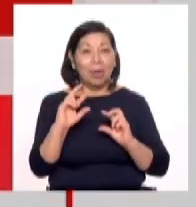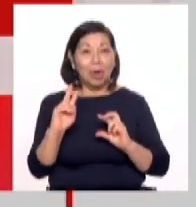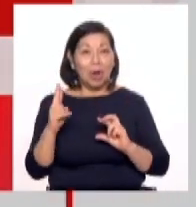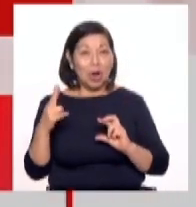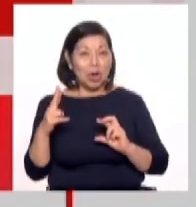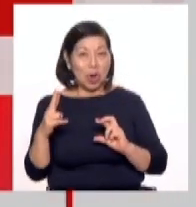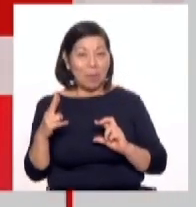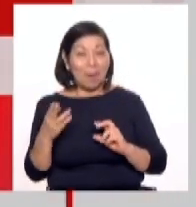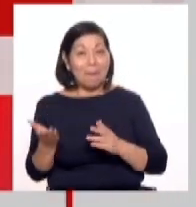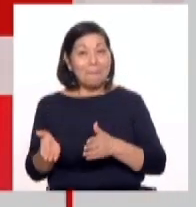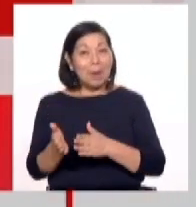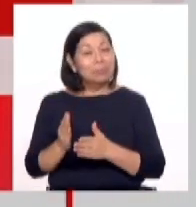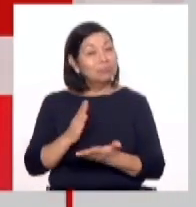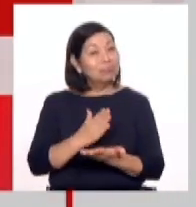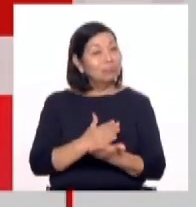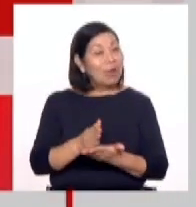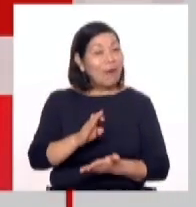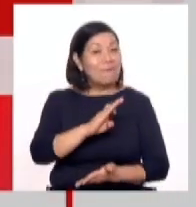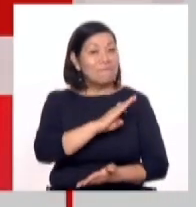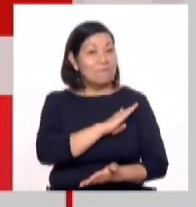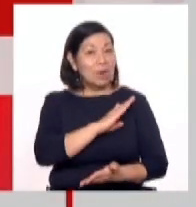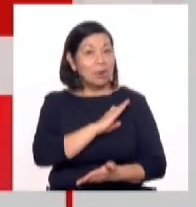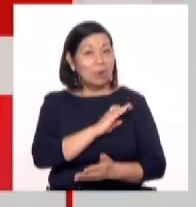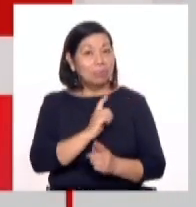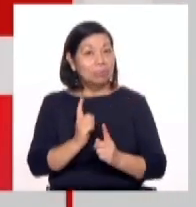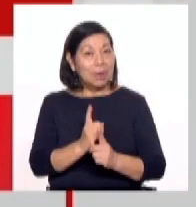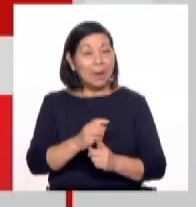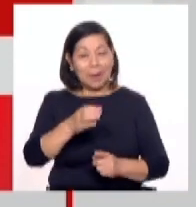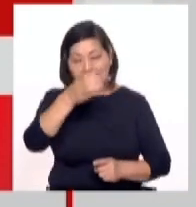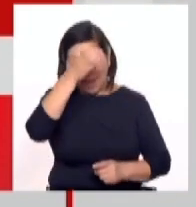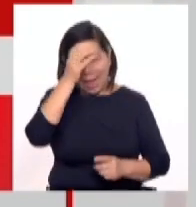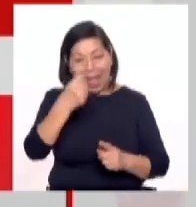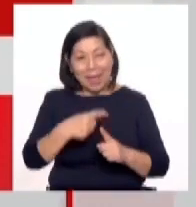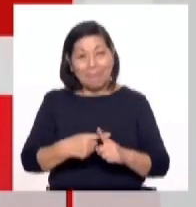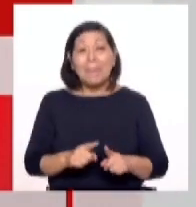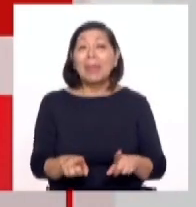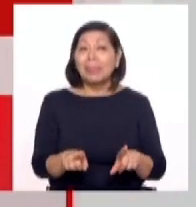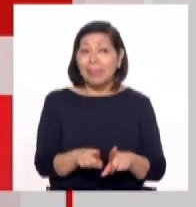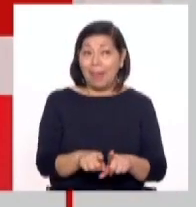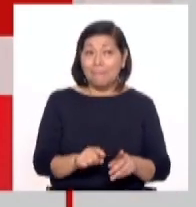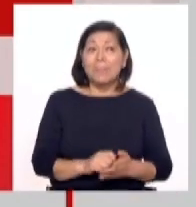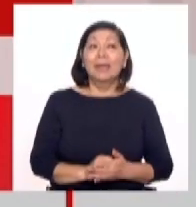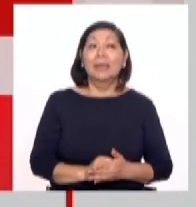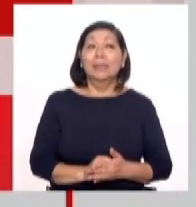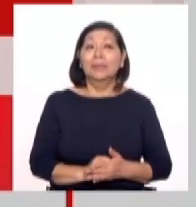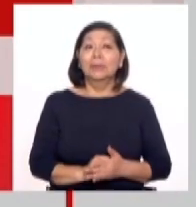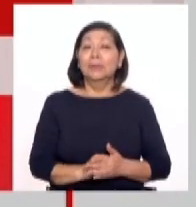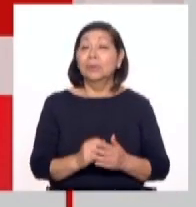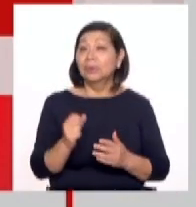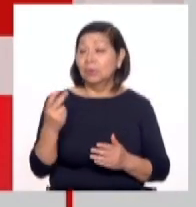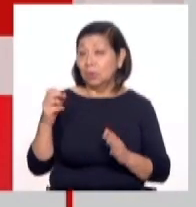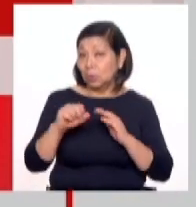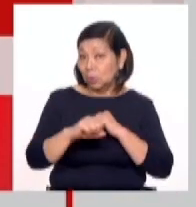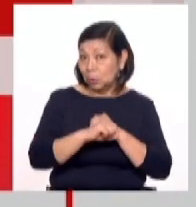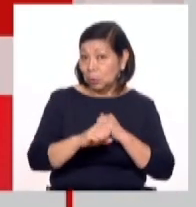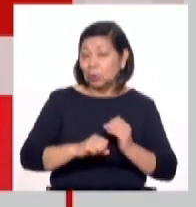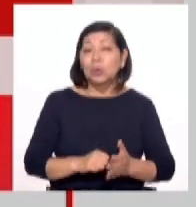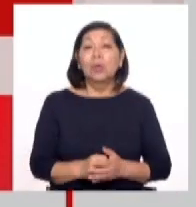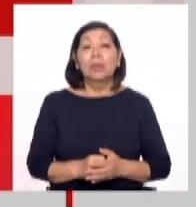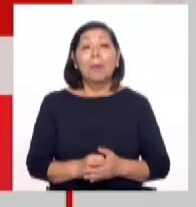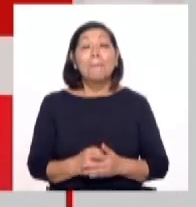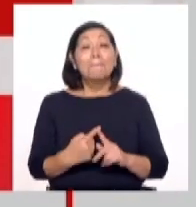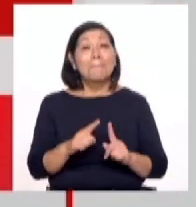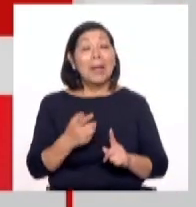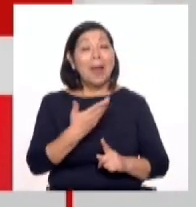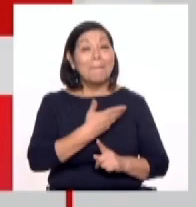criminal piden la dimisión de la fiscal que persiguió a Pedro Castillo también dedica una segunda publicación con la